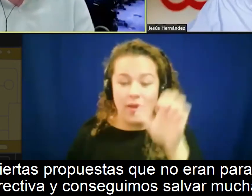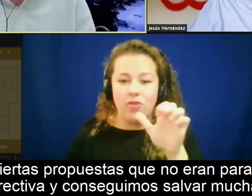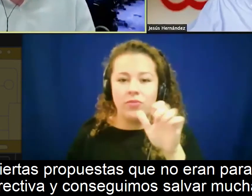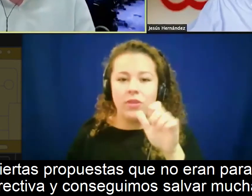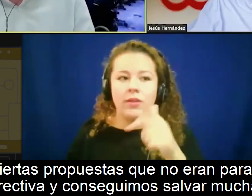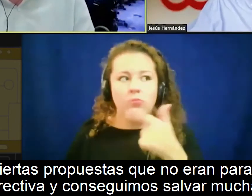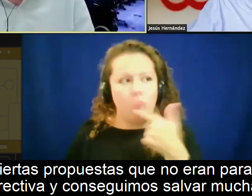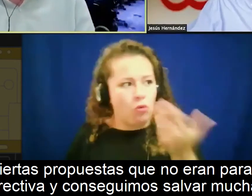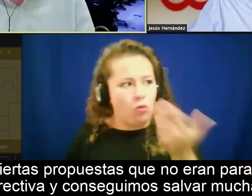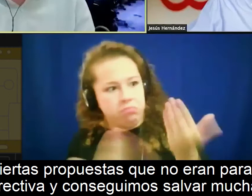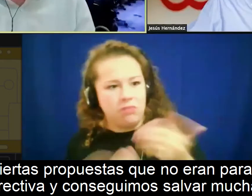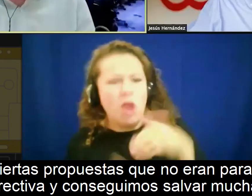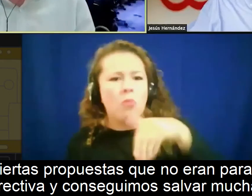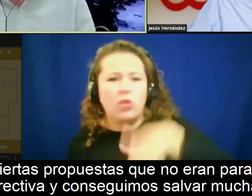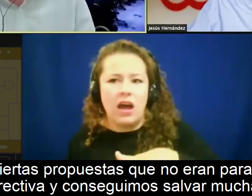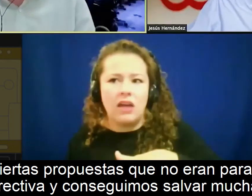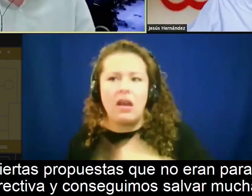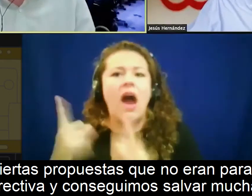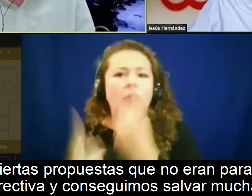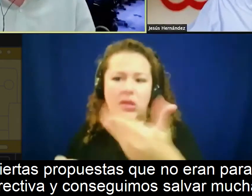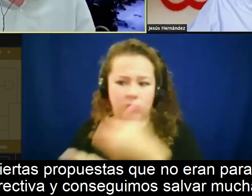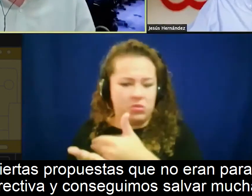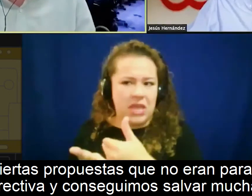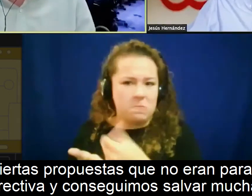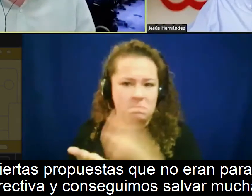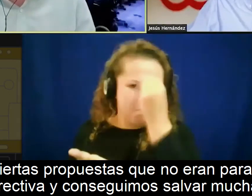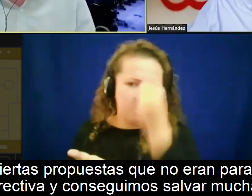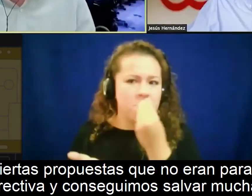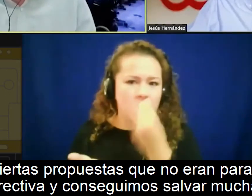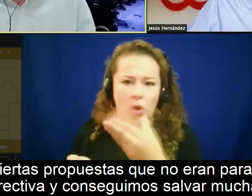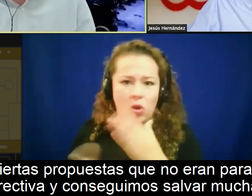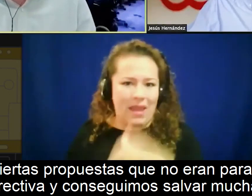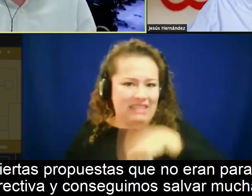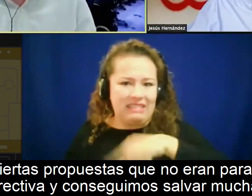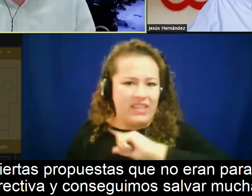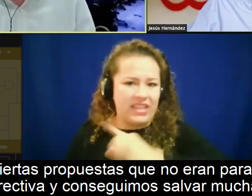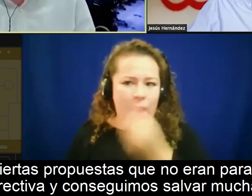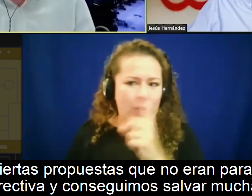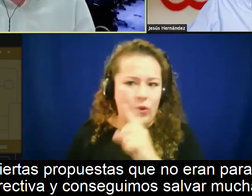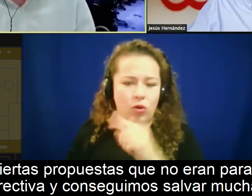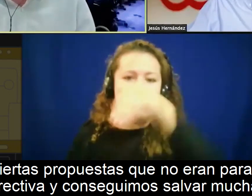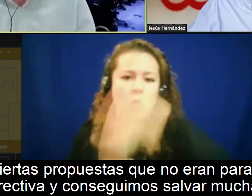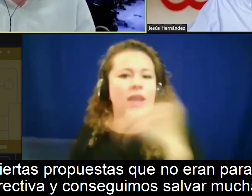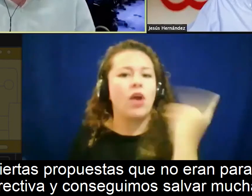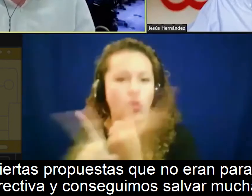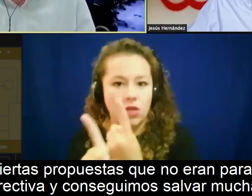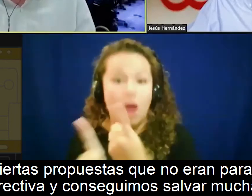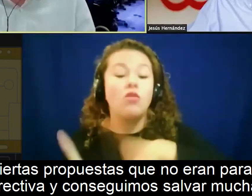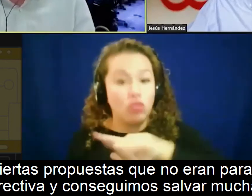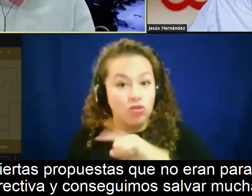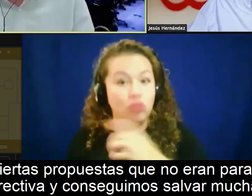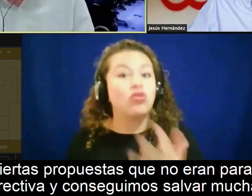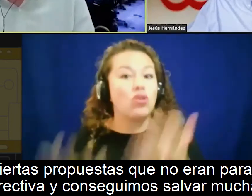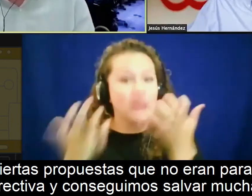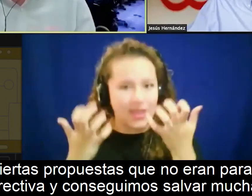ciertas propuestas que había que no eran para nada beneficiosas para esta directiva y conseguimos salvar muchas cosas gracias a